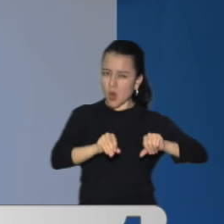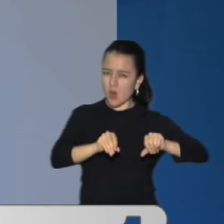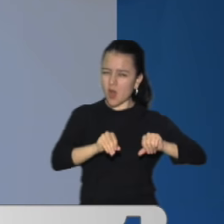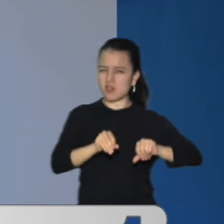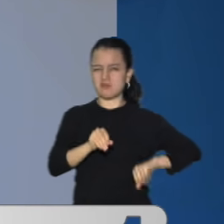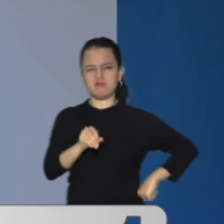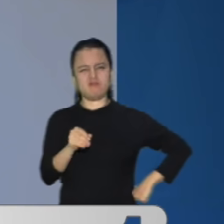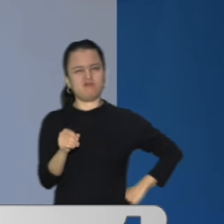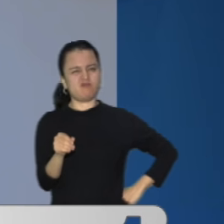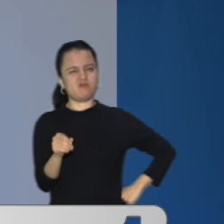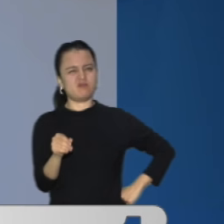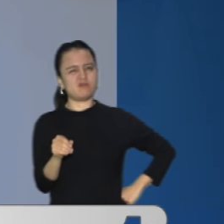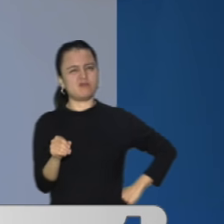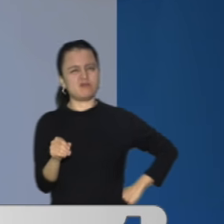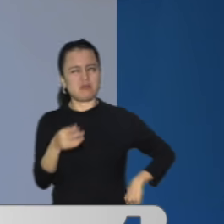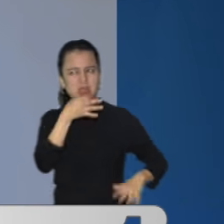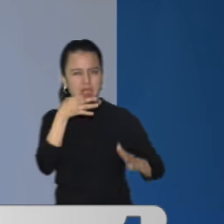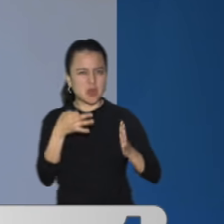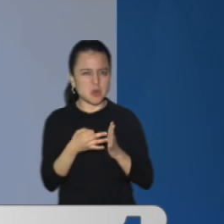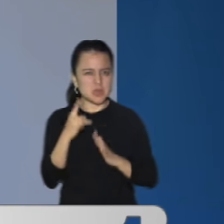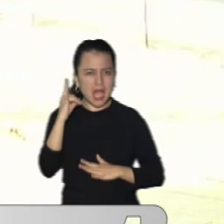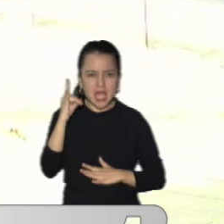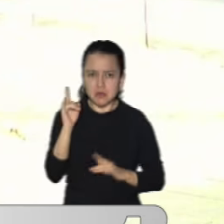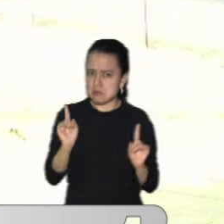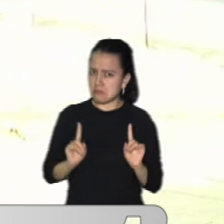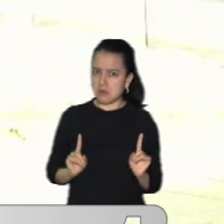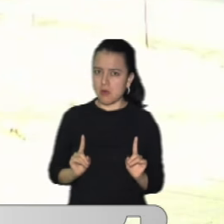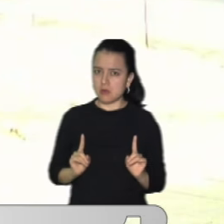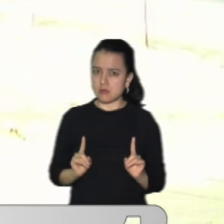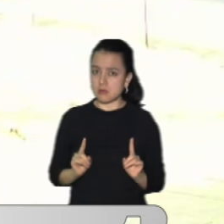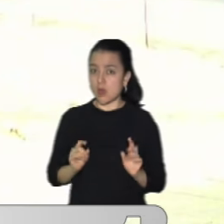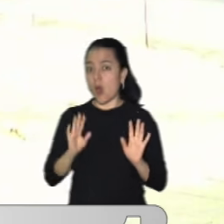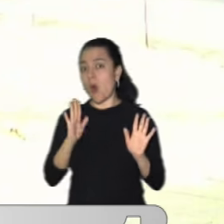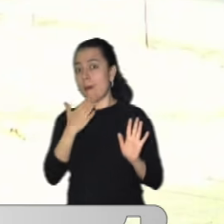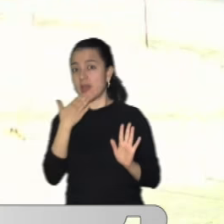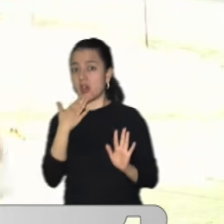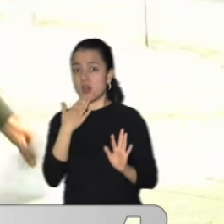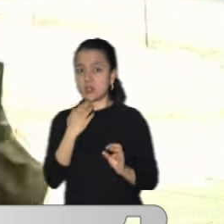hay denuncias formales del conductor por hurto.